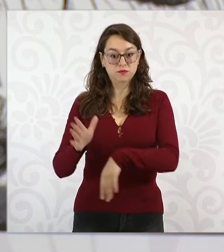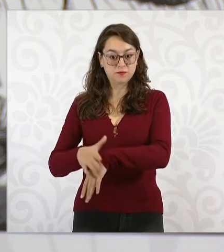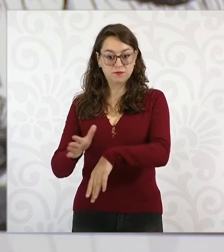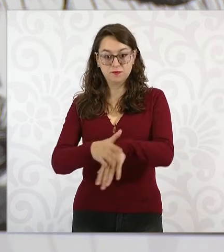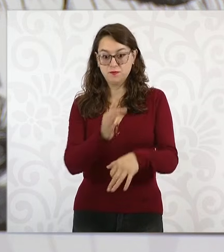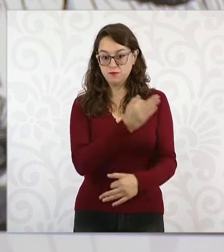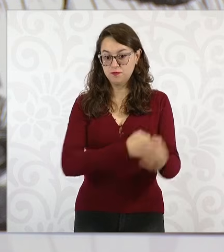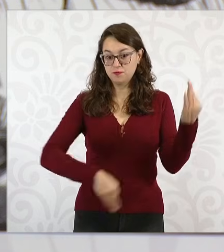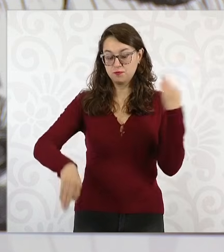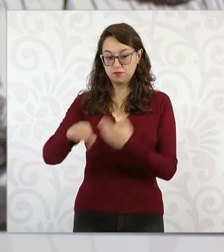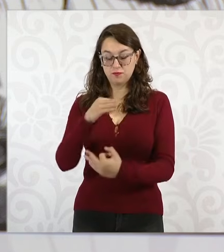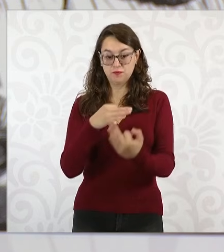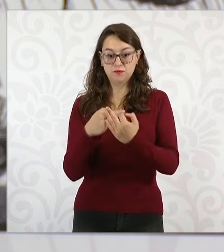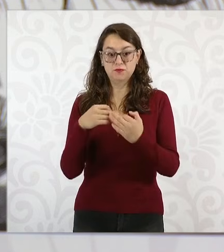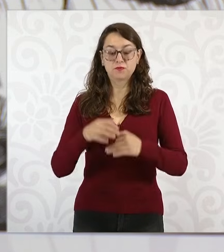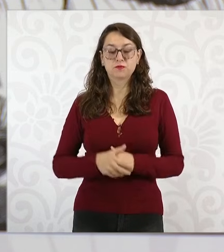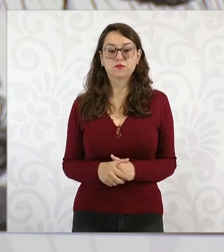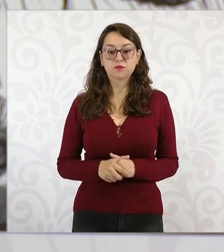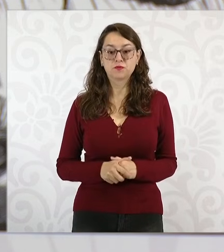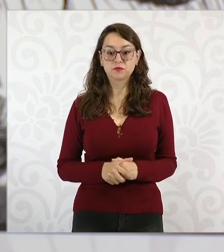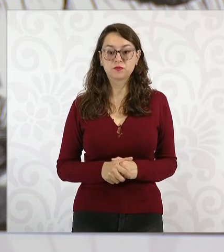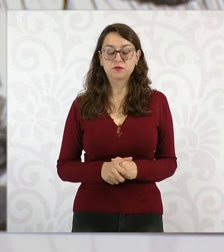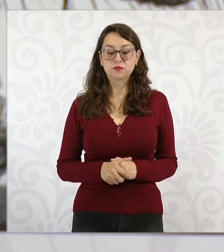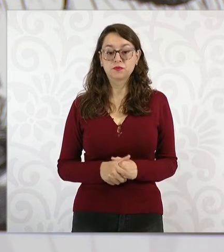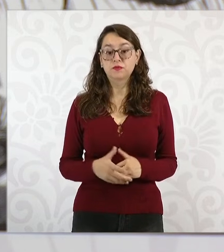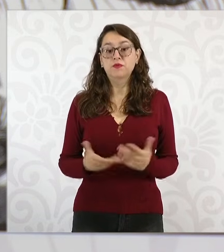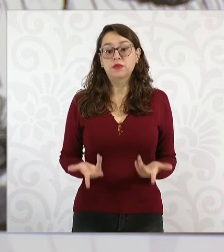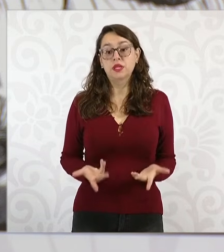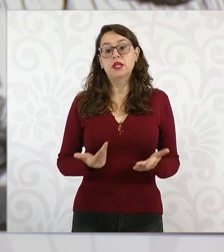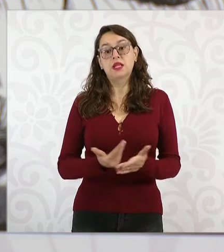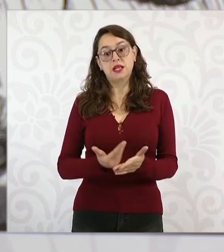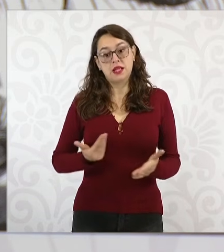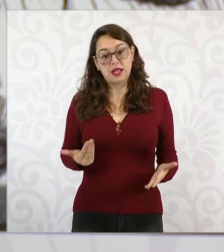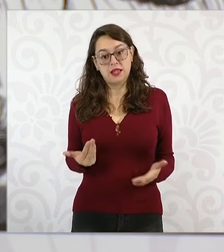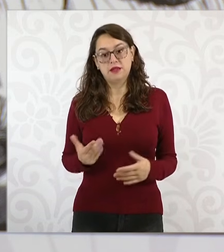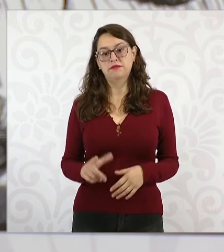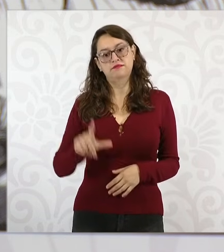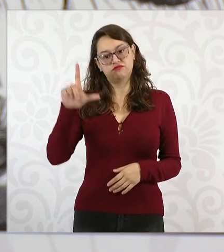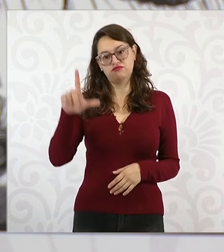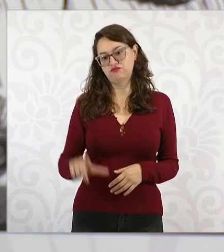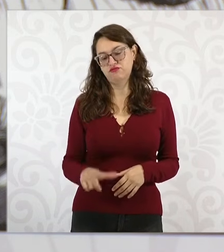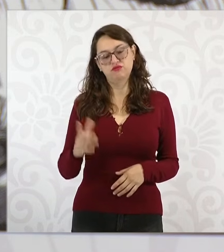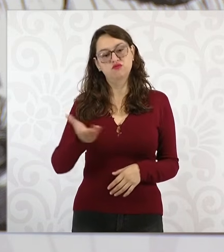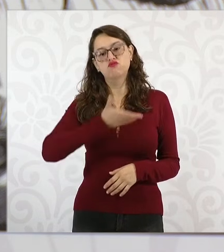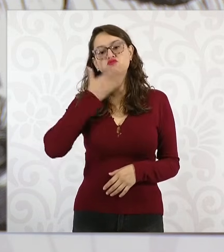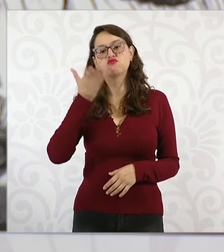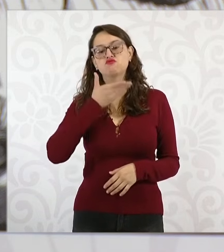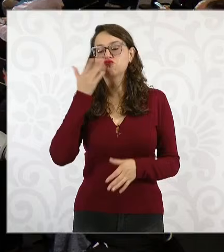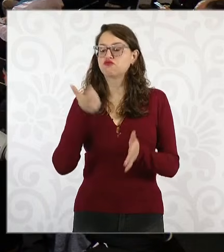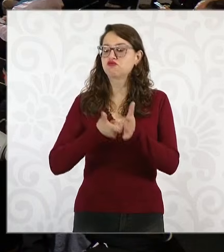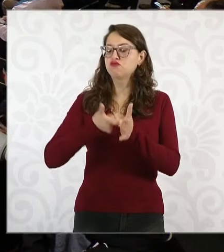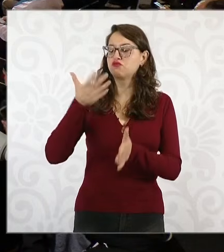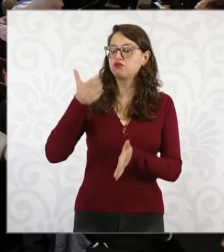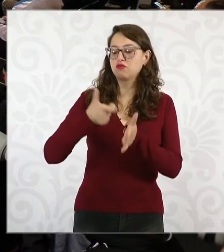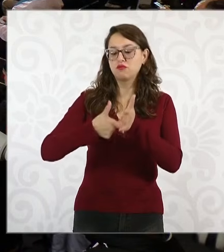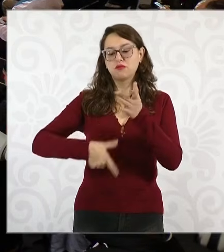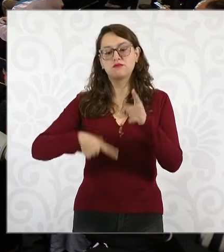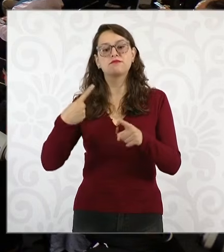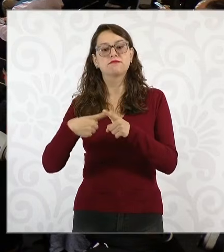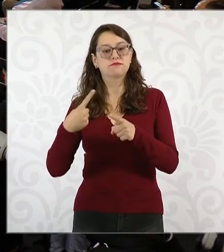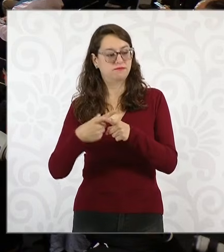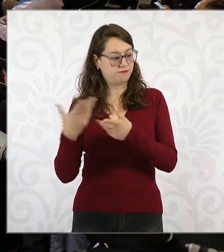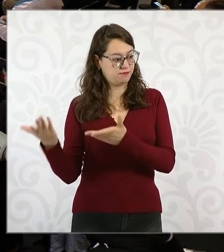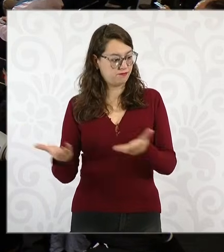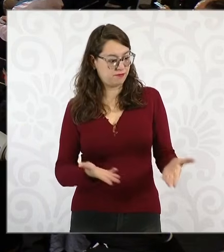todos. Bueno, y antes de eso, como siempre, todos los lunes, quienes quieren los precios. Vamos, Iván.